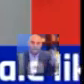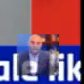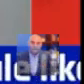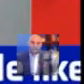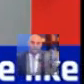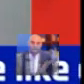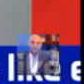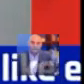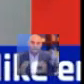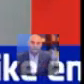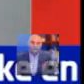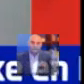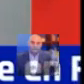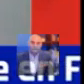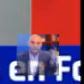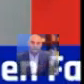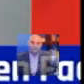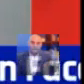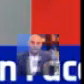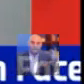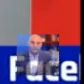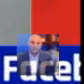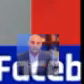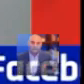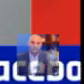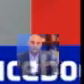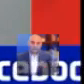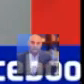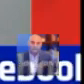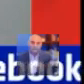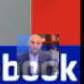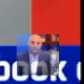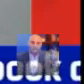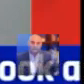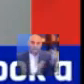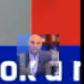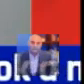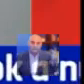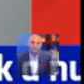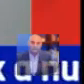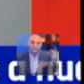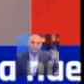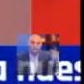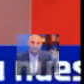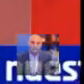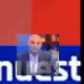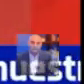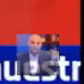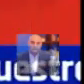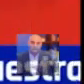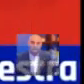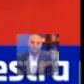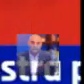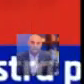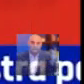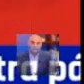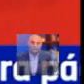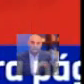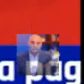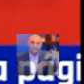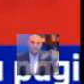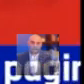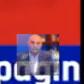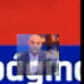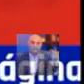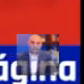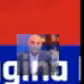la patria, y se entiende porque las revoluciones de independencia, no solamente de México,